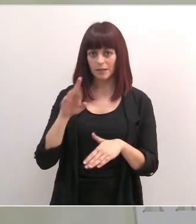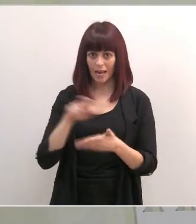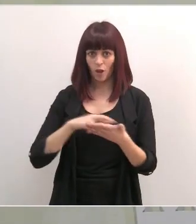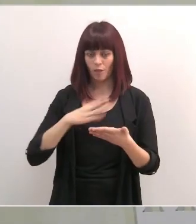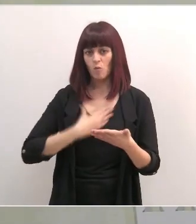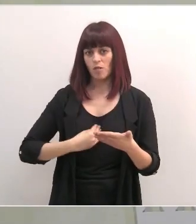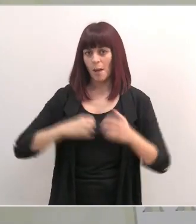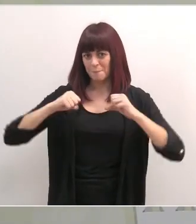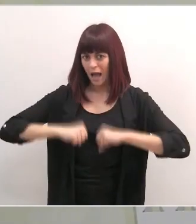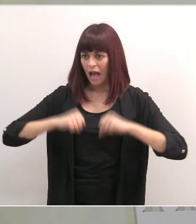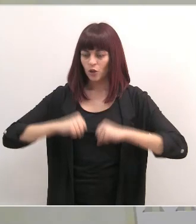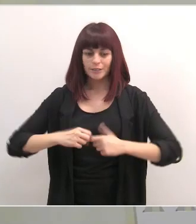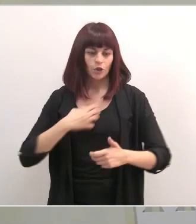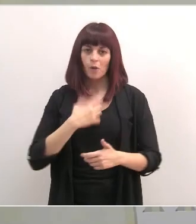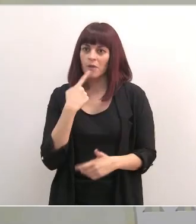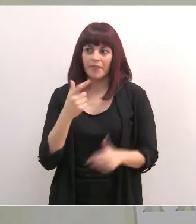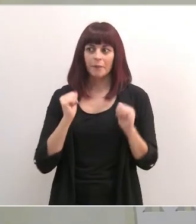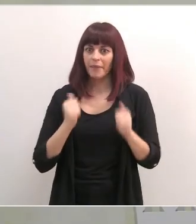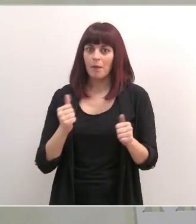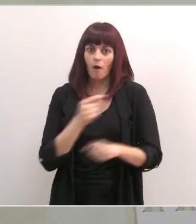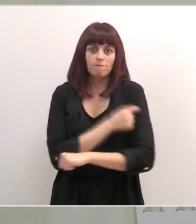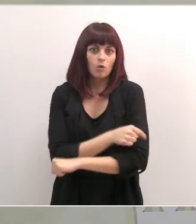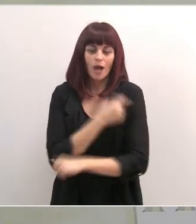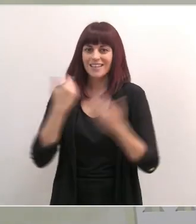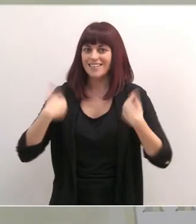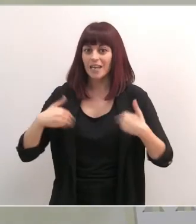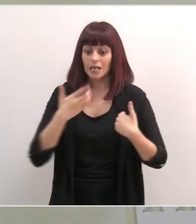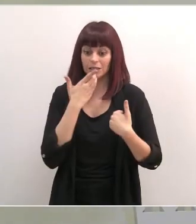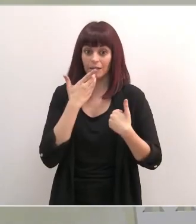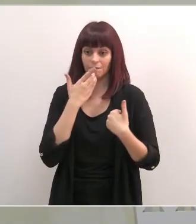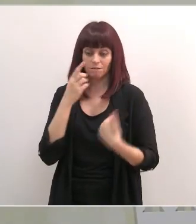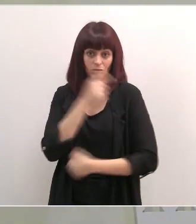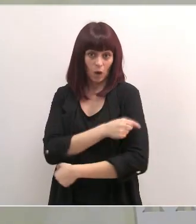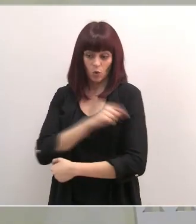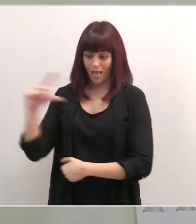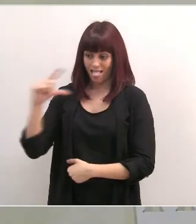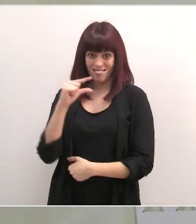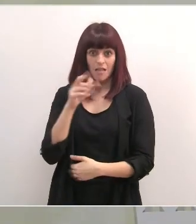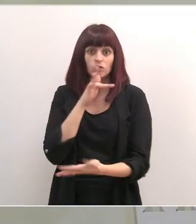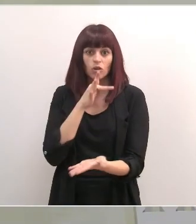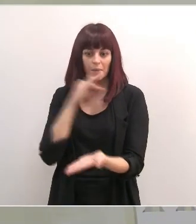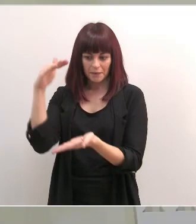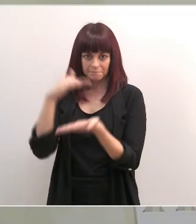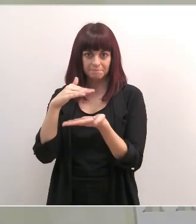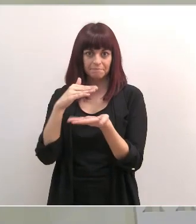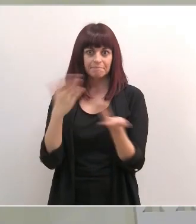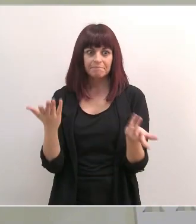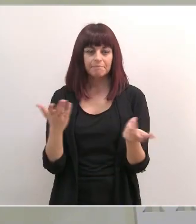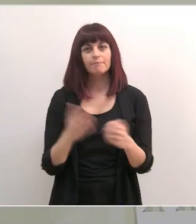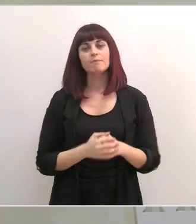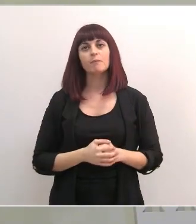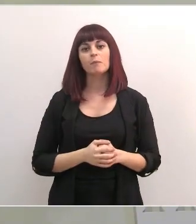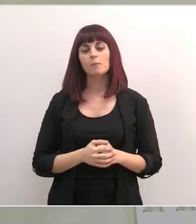podemos decir que vamos a empezar a vacunar sin las dosis necesarias como para que el impacto tenga su relevancia, porque decir que vamos a empezar a